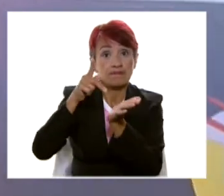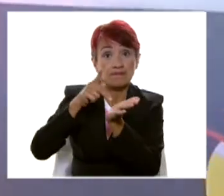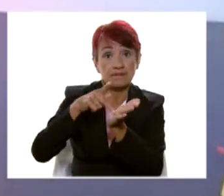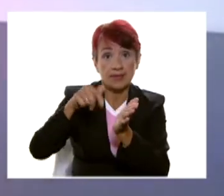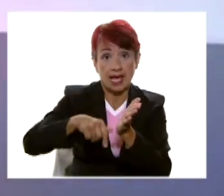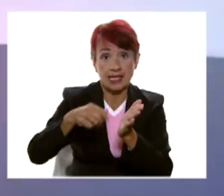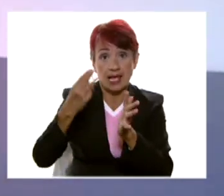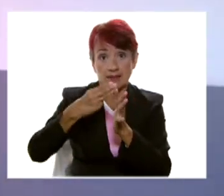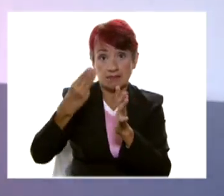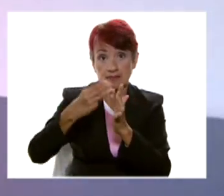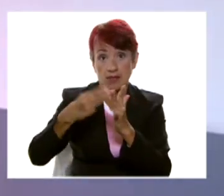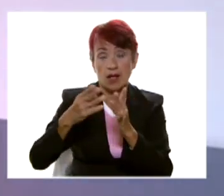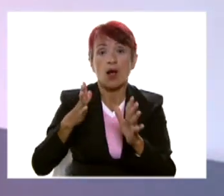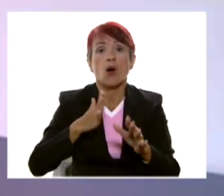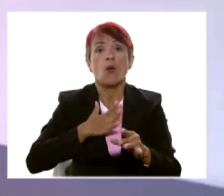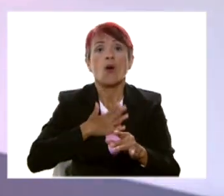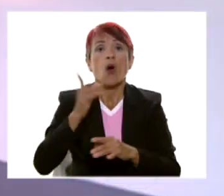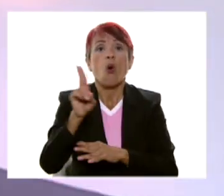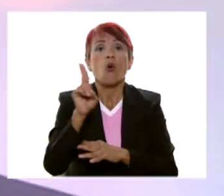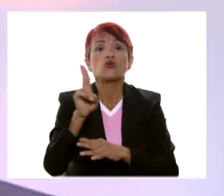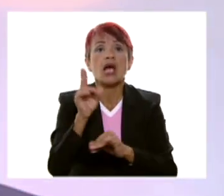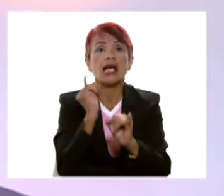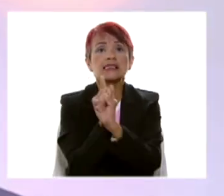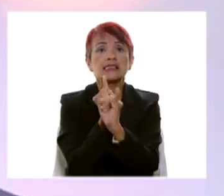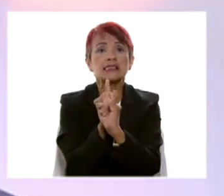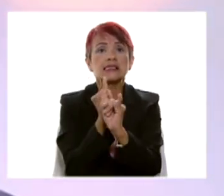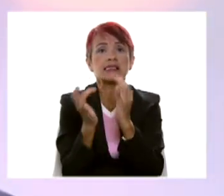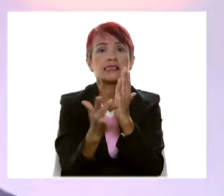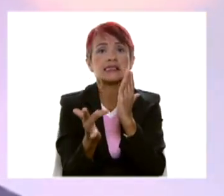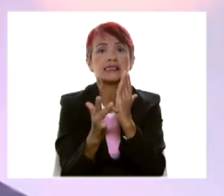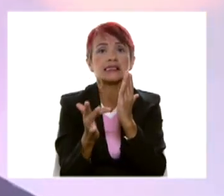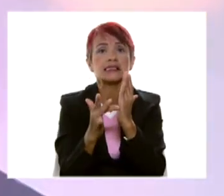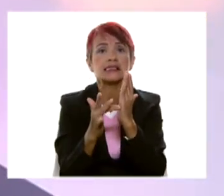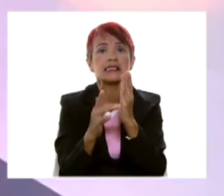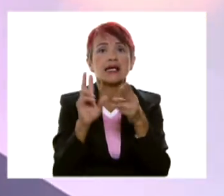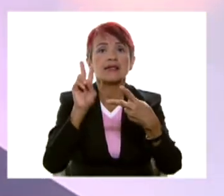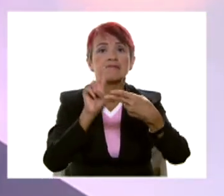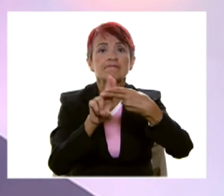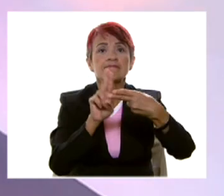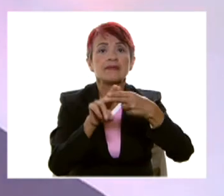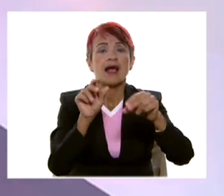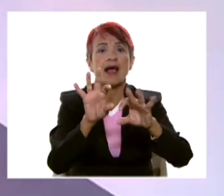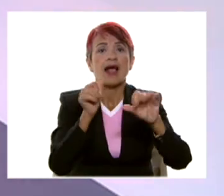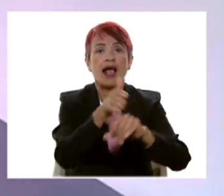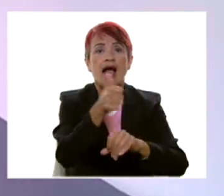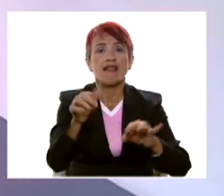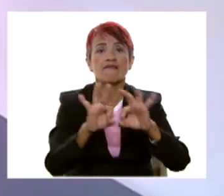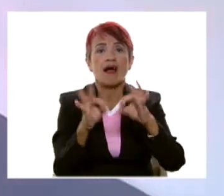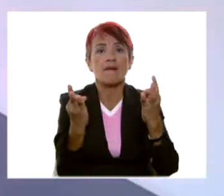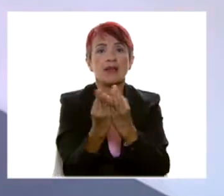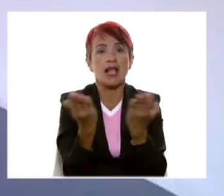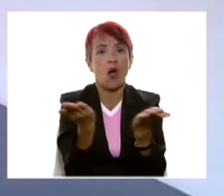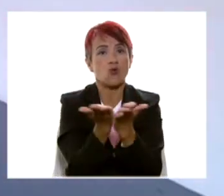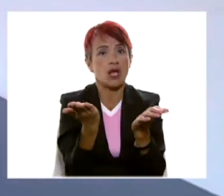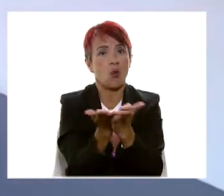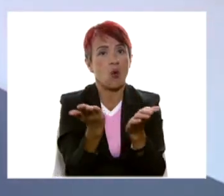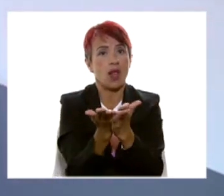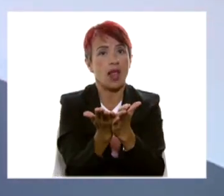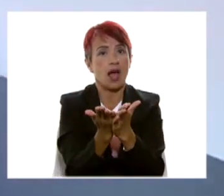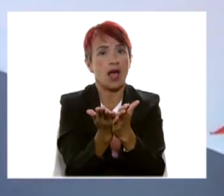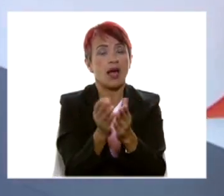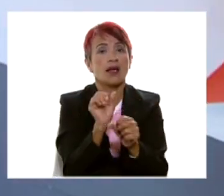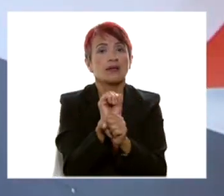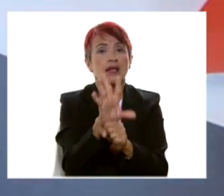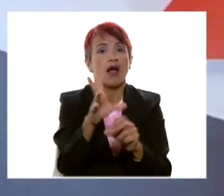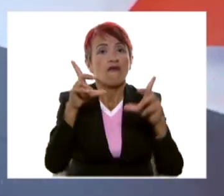este programa, pueden utilizar en las redes sociales la etiqueta Cada Familia Una Escuela. Por allí nos pueden enviar